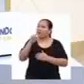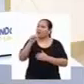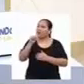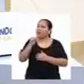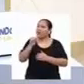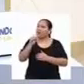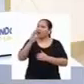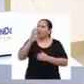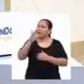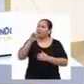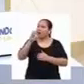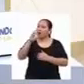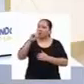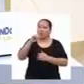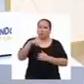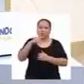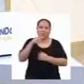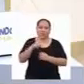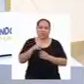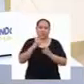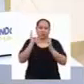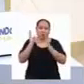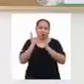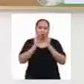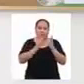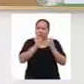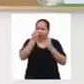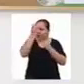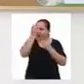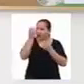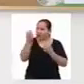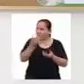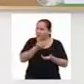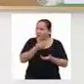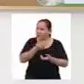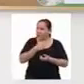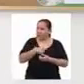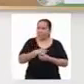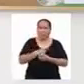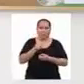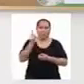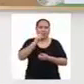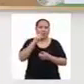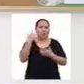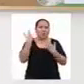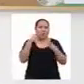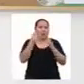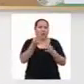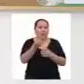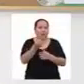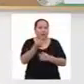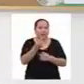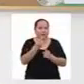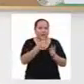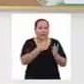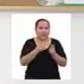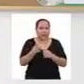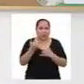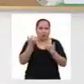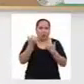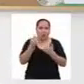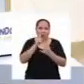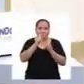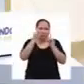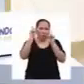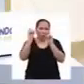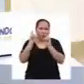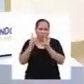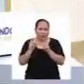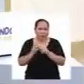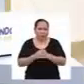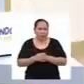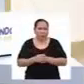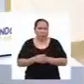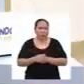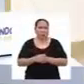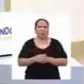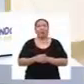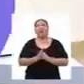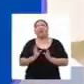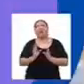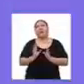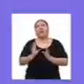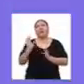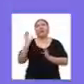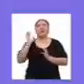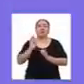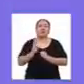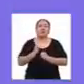en consecuencia, ordenar nuestros datos? No, ya estamos casi listos. ¿Hoy no hay preguntas? Faltaba más.